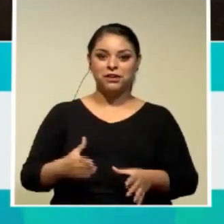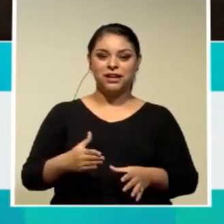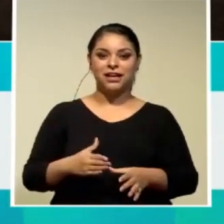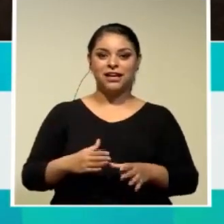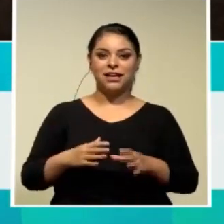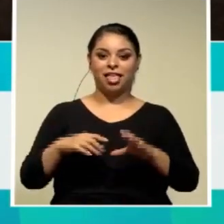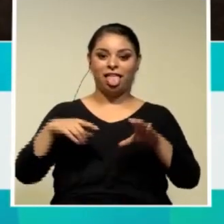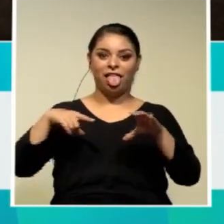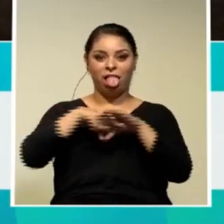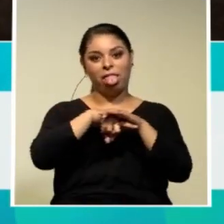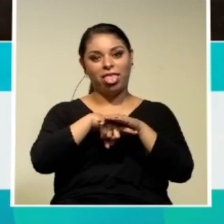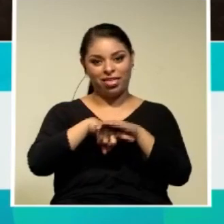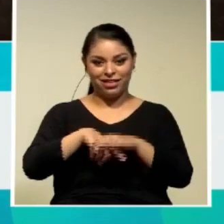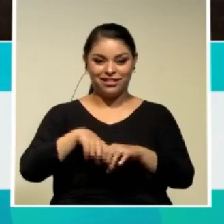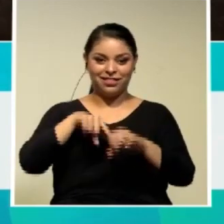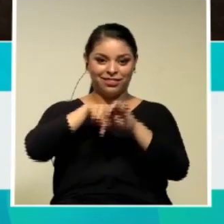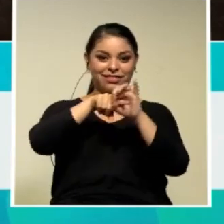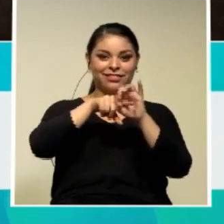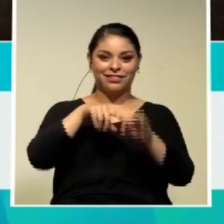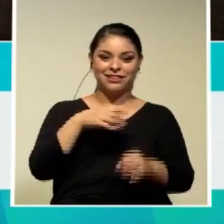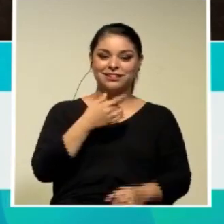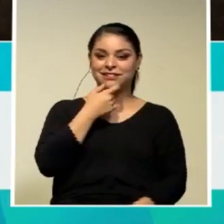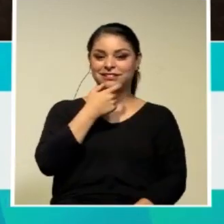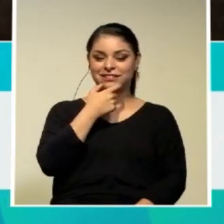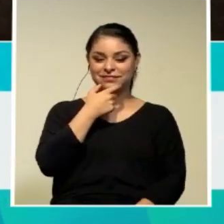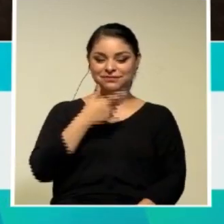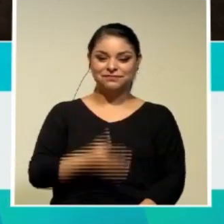Para atrás. La niña Gwen tiene miedo.